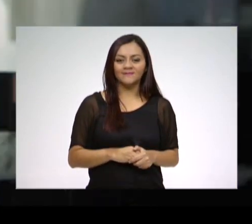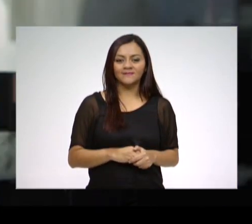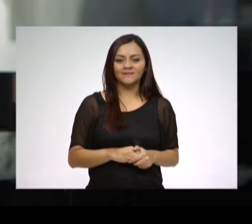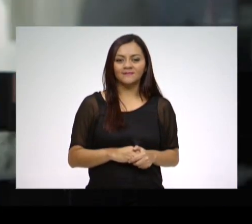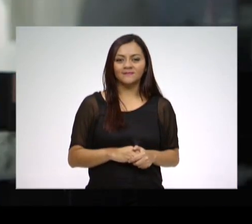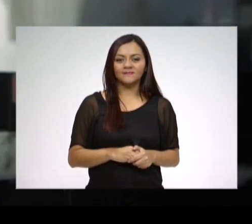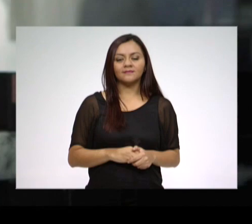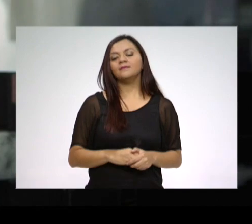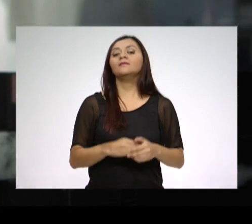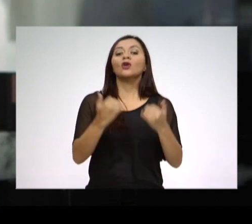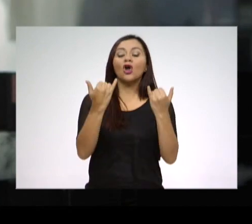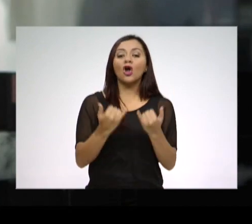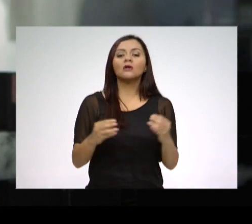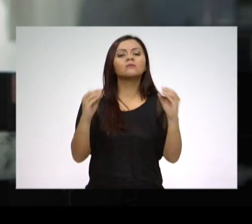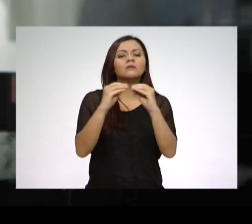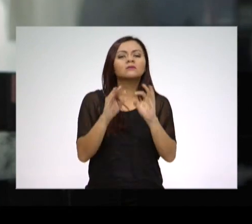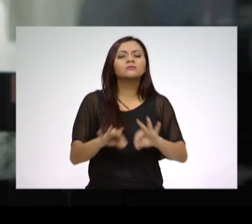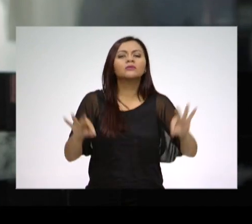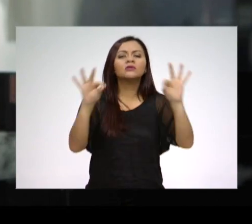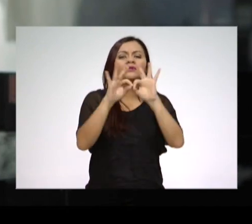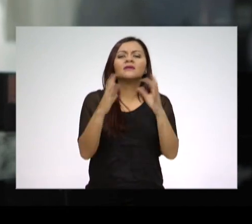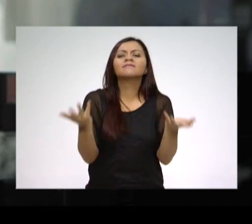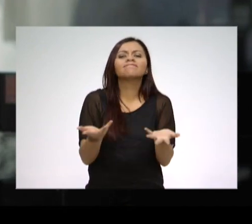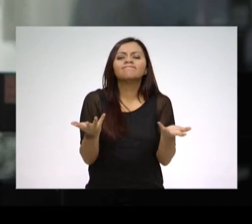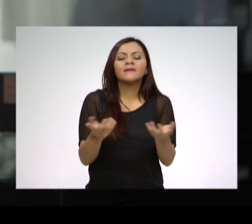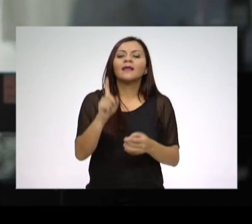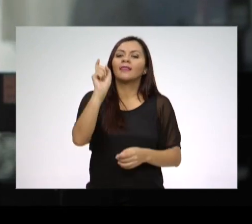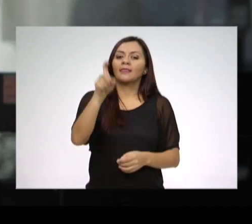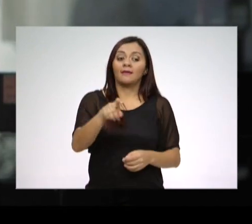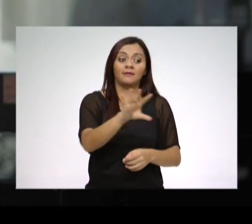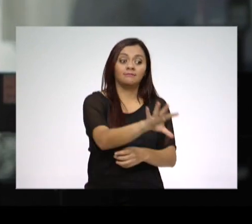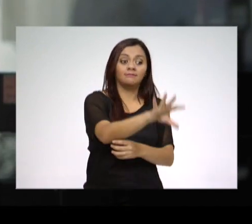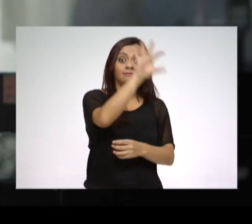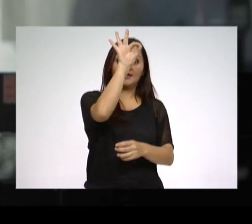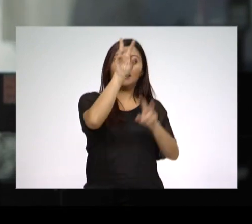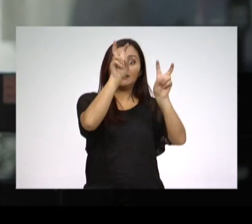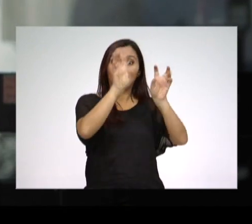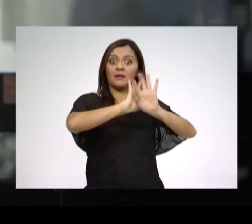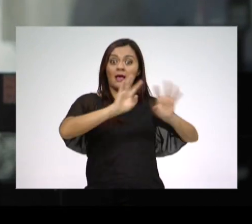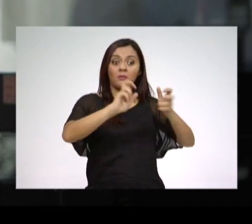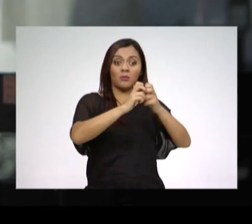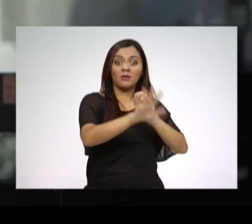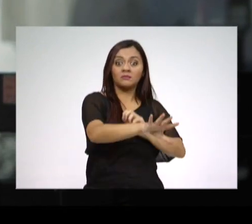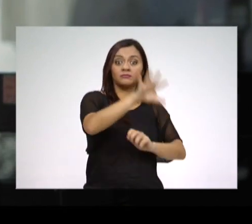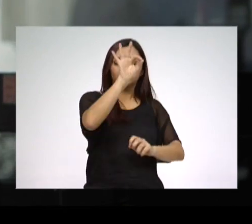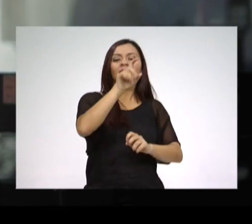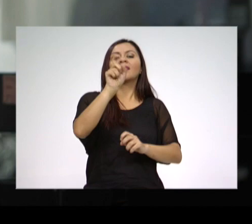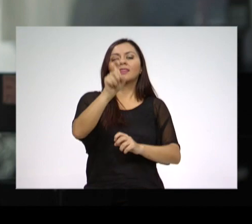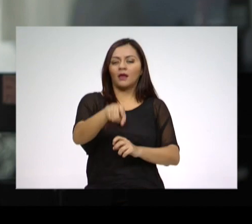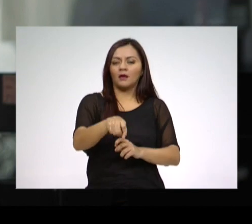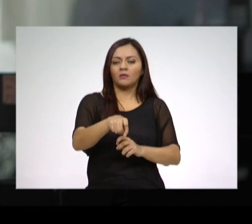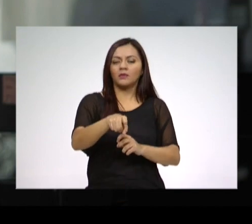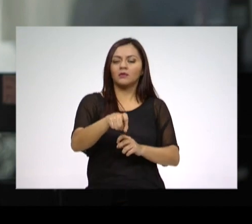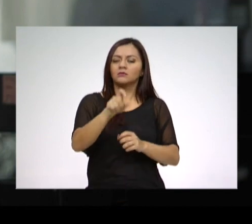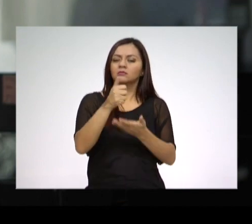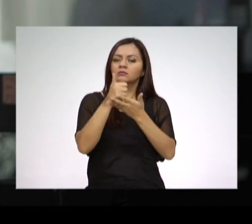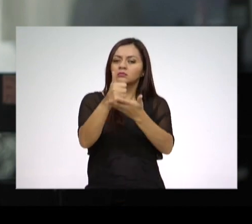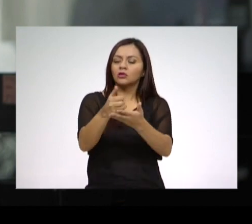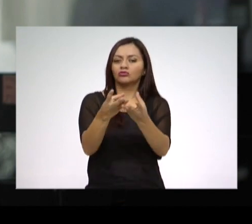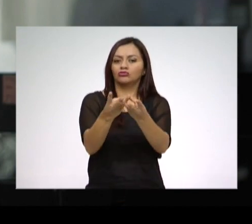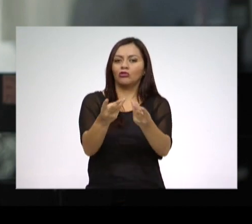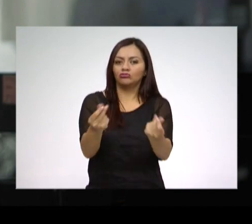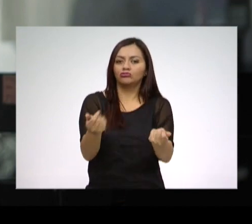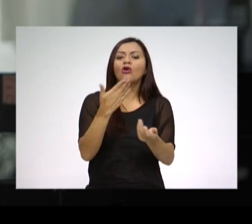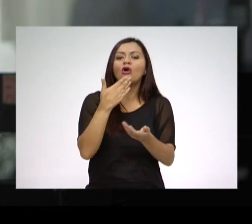Lo más importante es hablar sobre este tema, ¿no? Identificarlo y evidenciar que es un problema que existe. Y luego tomar todas las